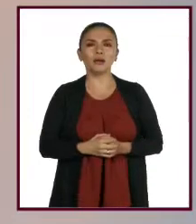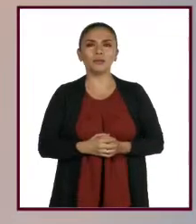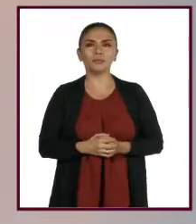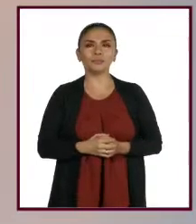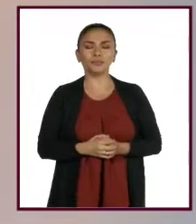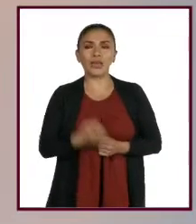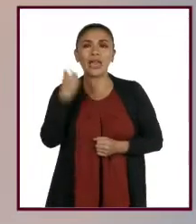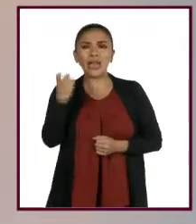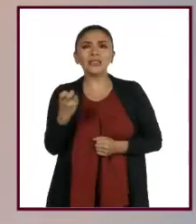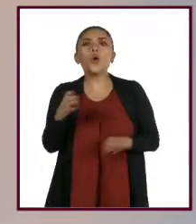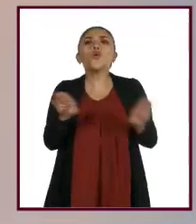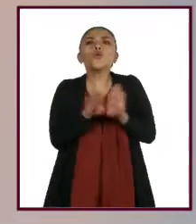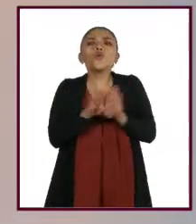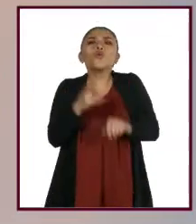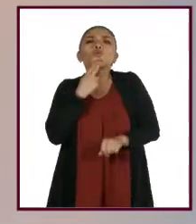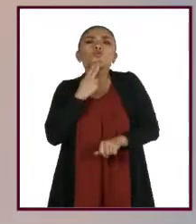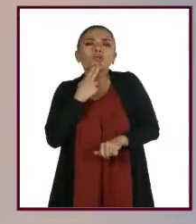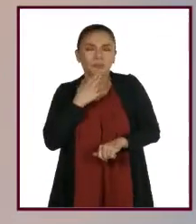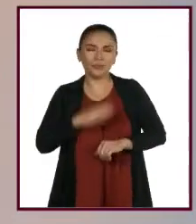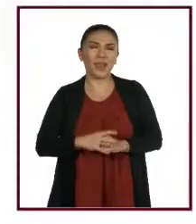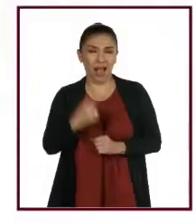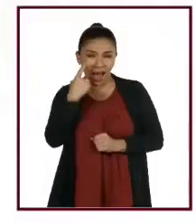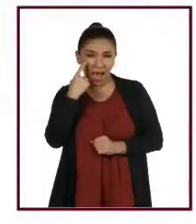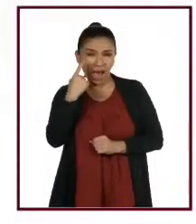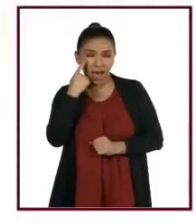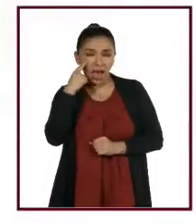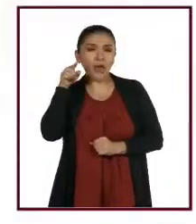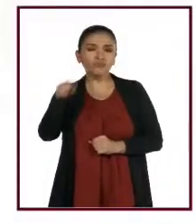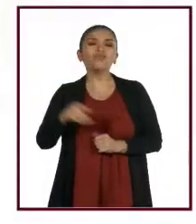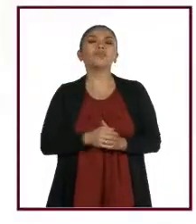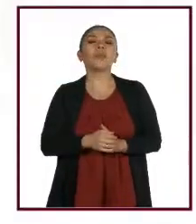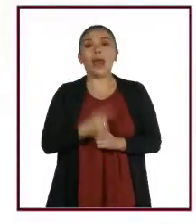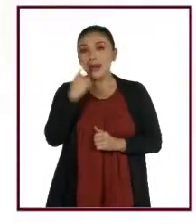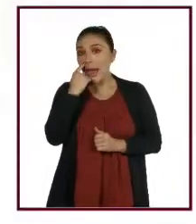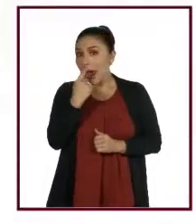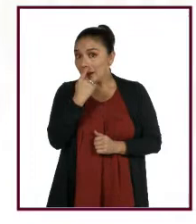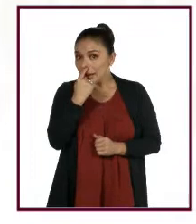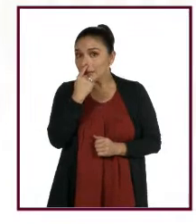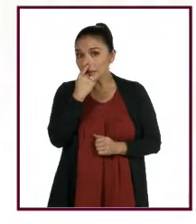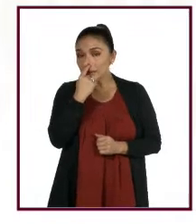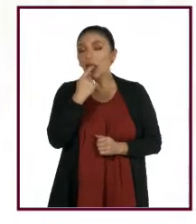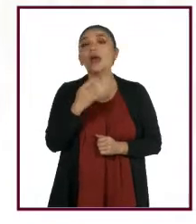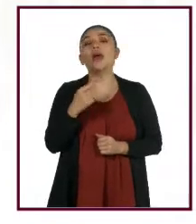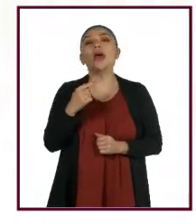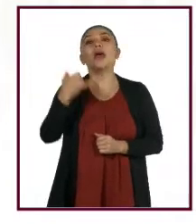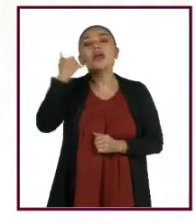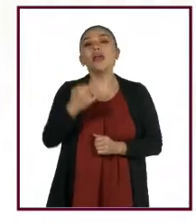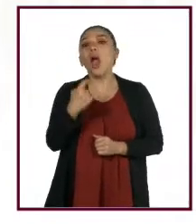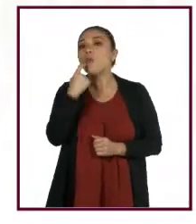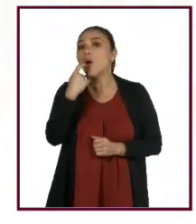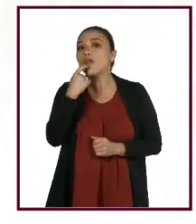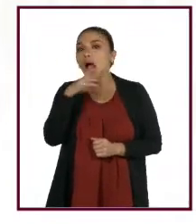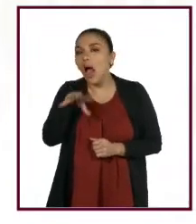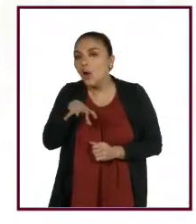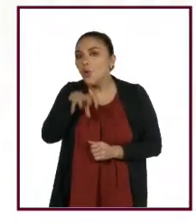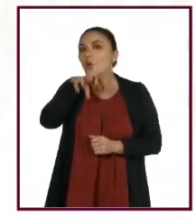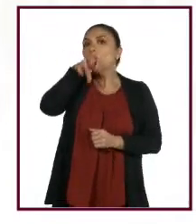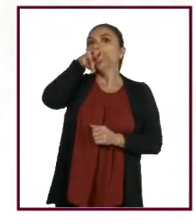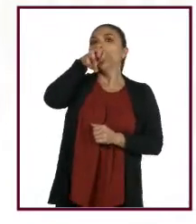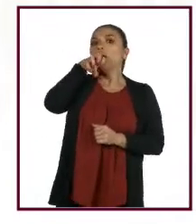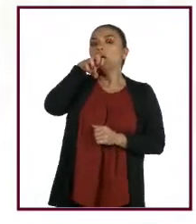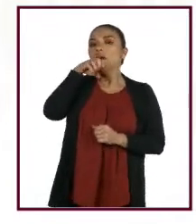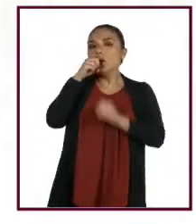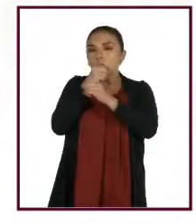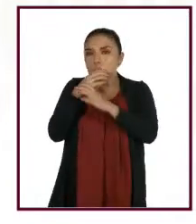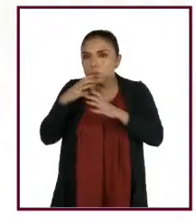¿Cómo se consumen? Comúnmente se consumen a través de la nariz y la boca, por la aspiración y la